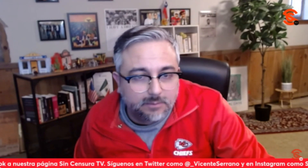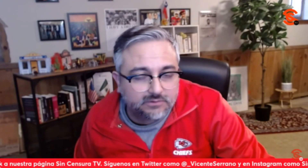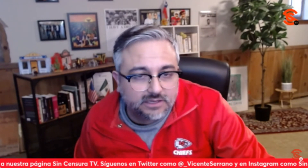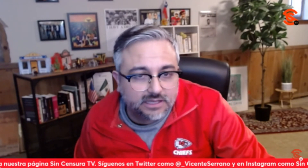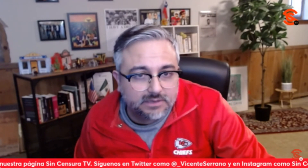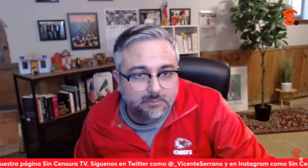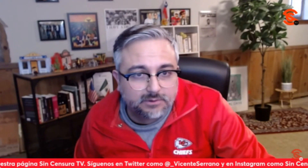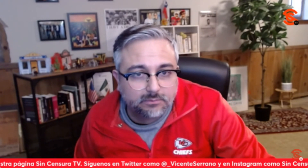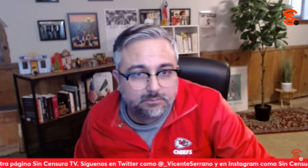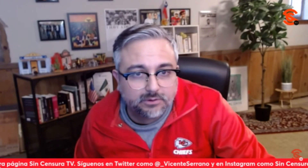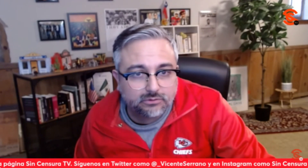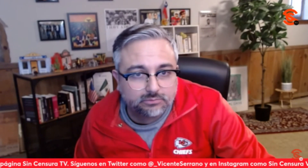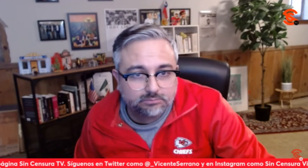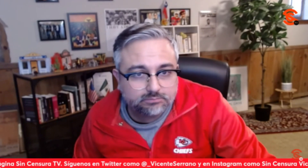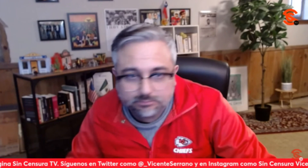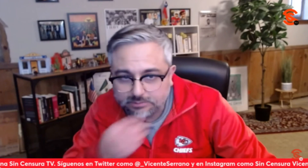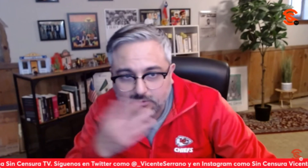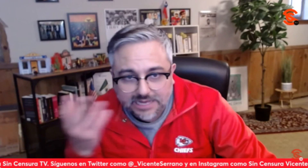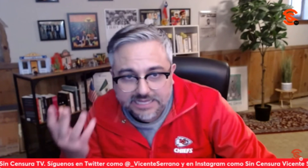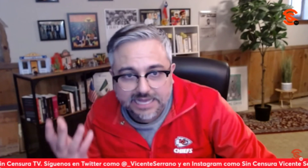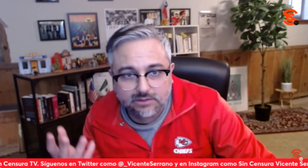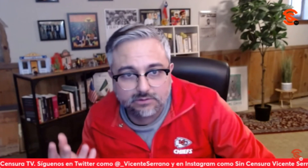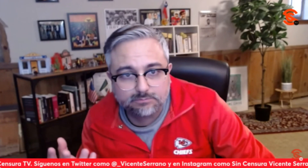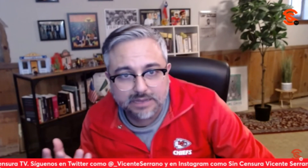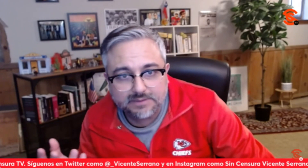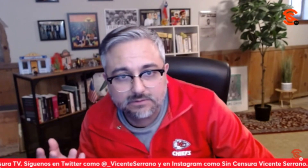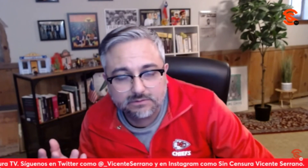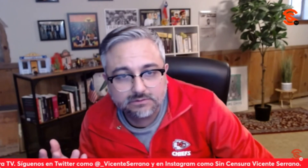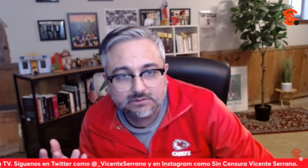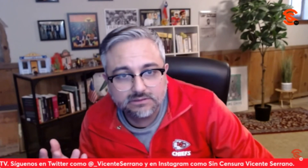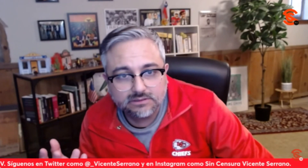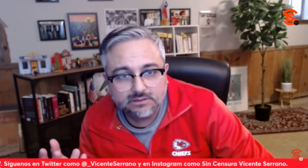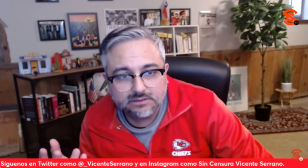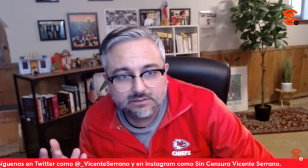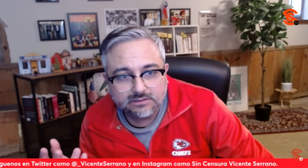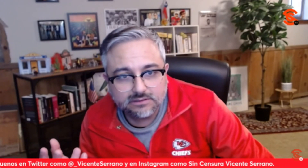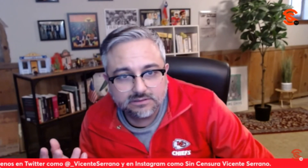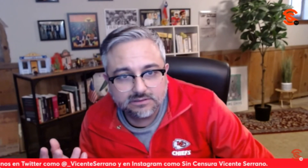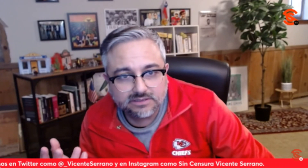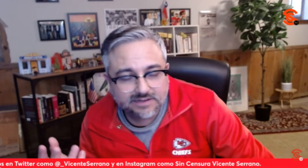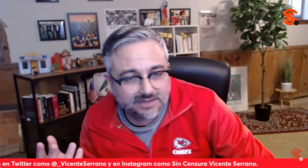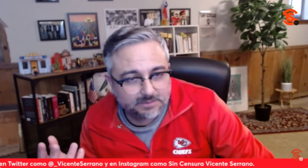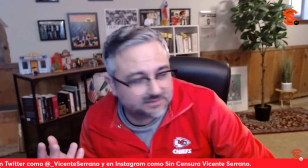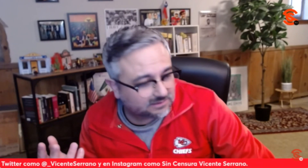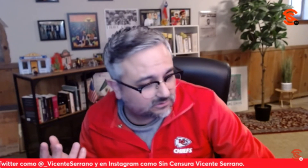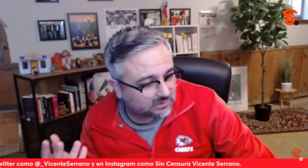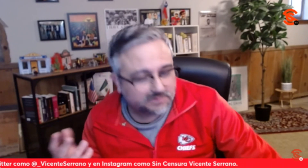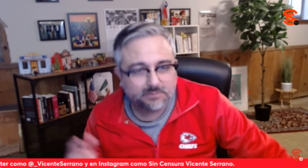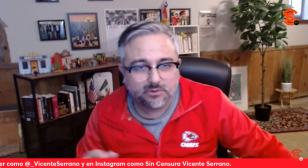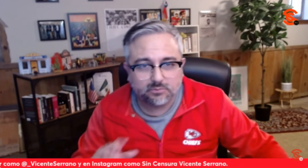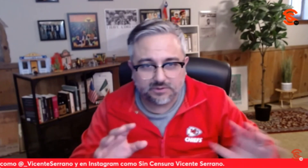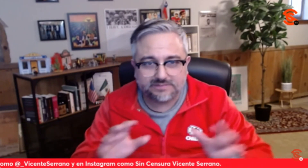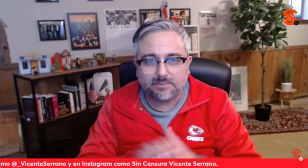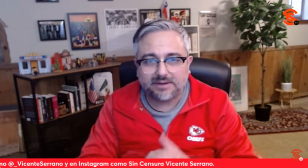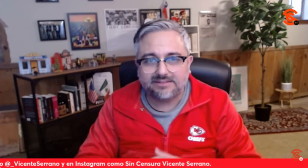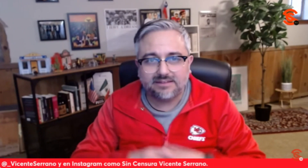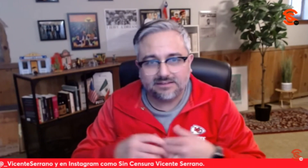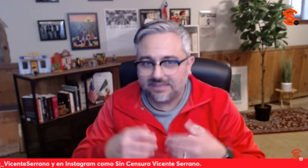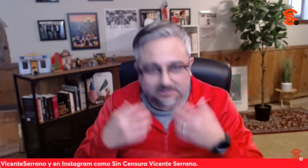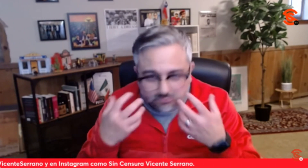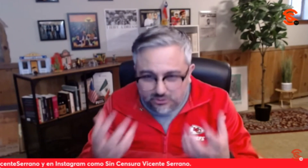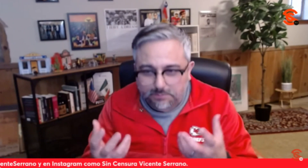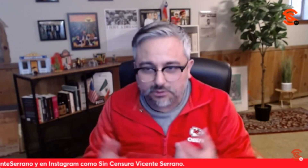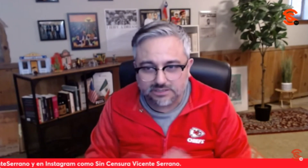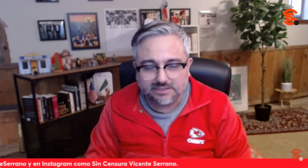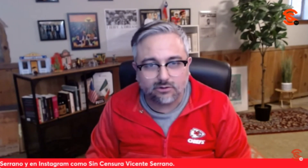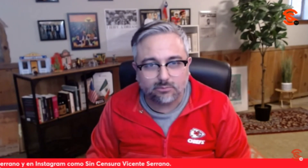Y Ramos se queda, mire, pero callado, impávido. Es el clip 23 donde a ver si podemos poner esta parte.